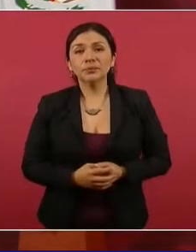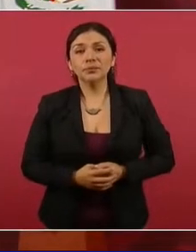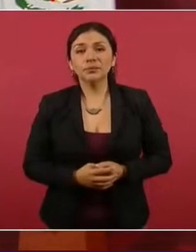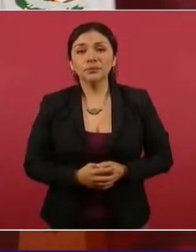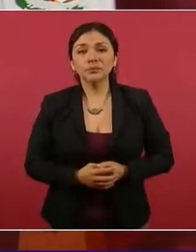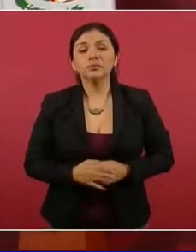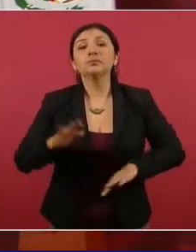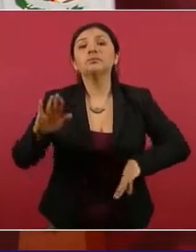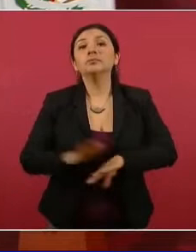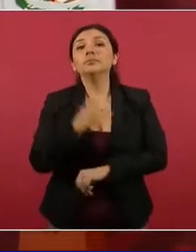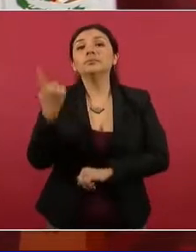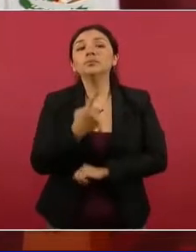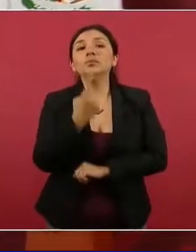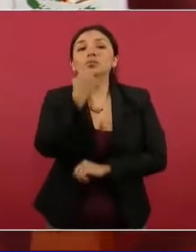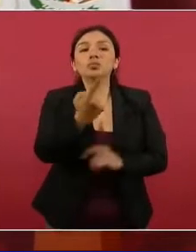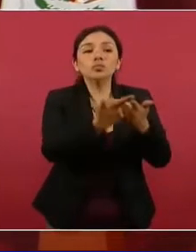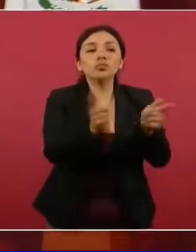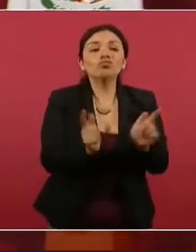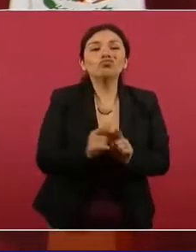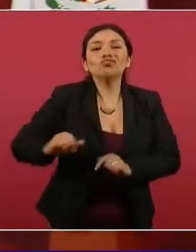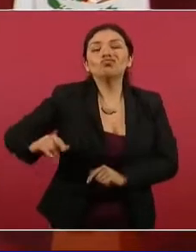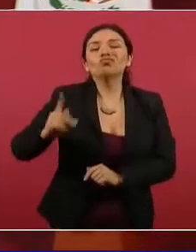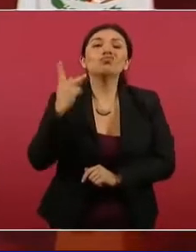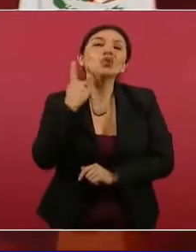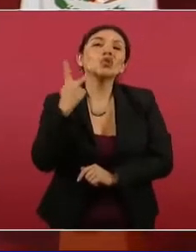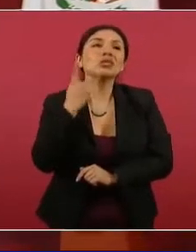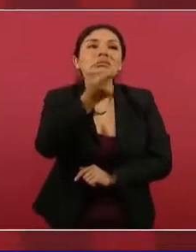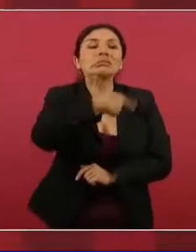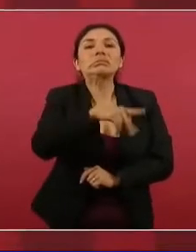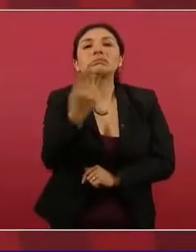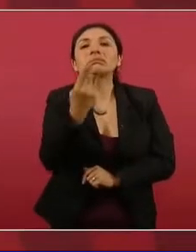o los intereses de un partido.